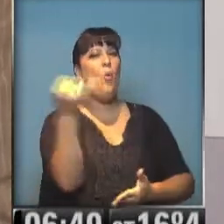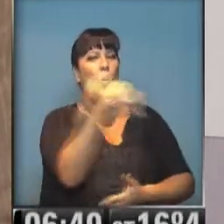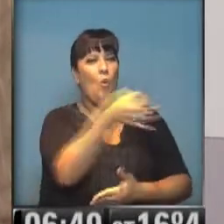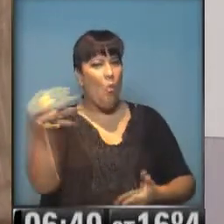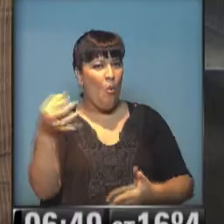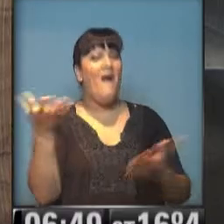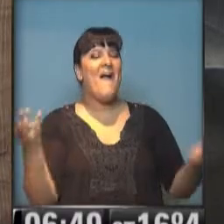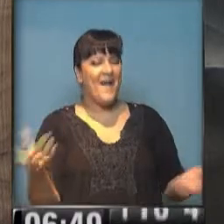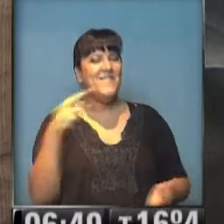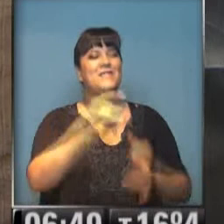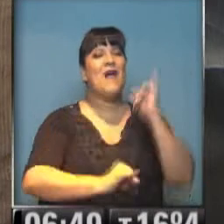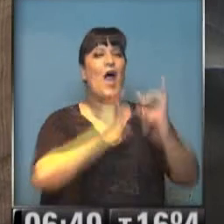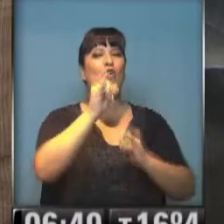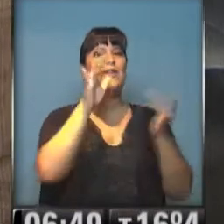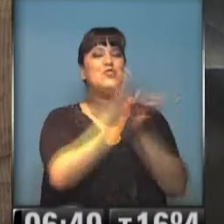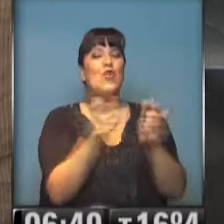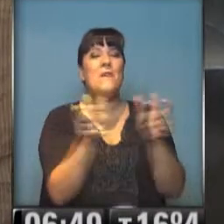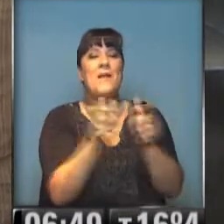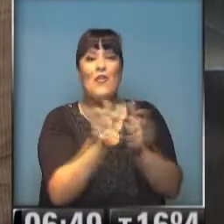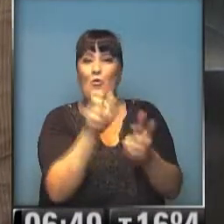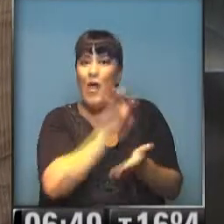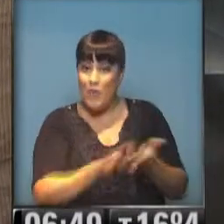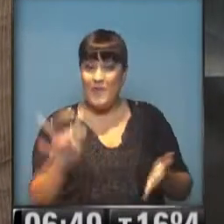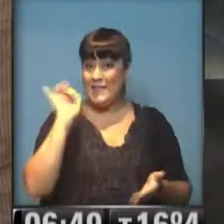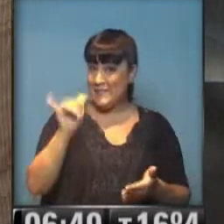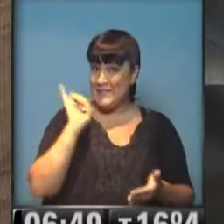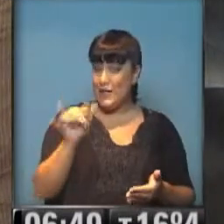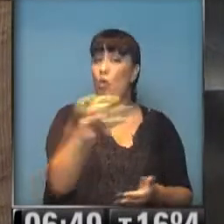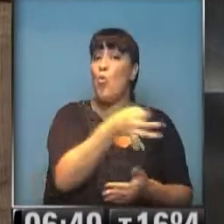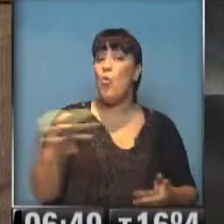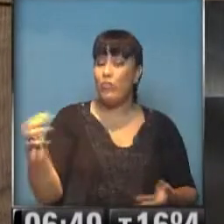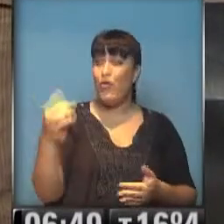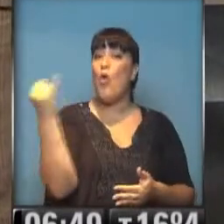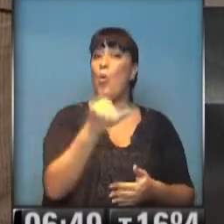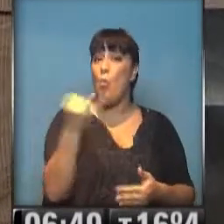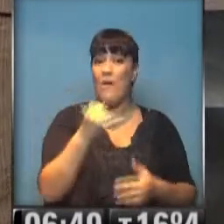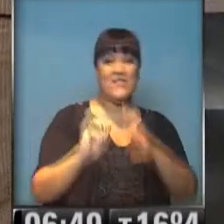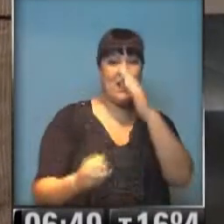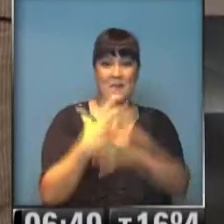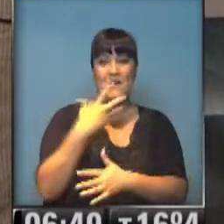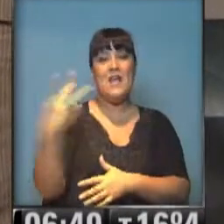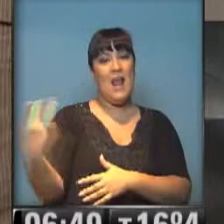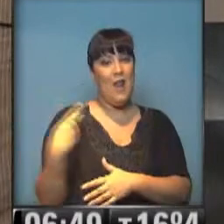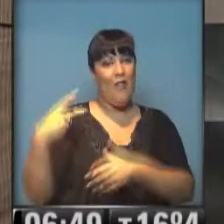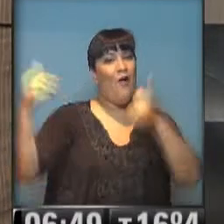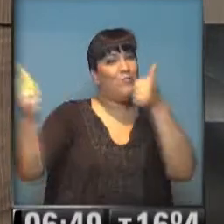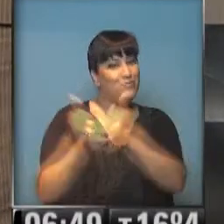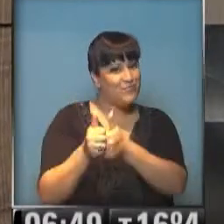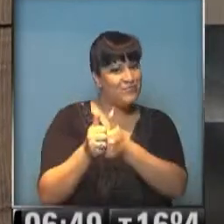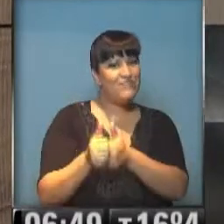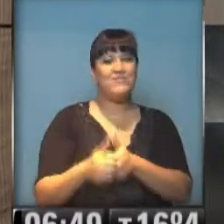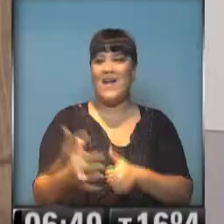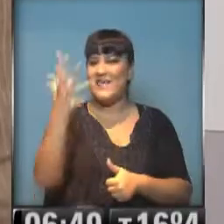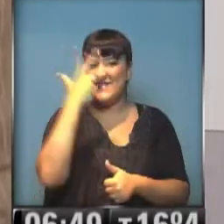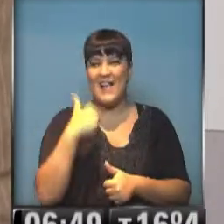para comentarte un poco los estrenos. Así es, los jueves a la mañana nos juntamos los dos. Nos encanta este momento. Es un encuentro